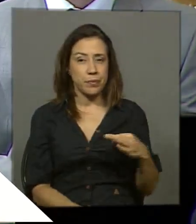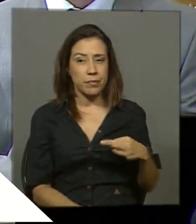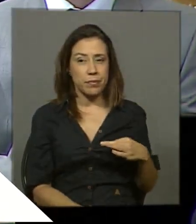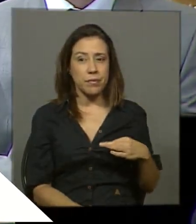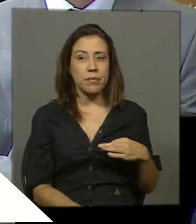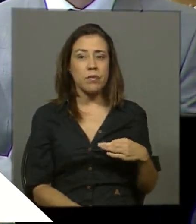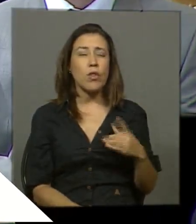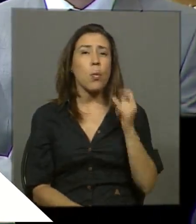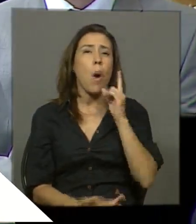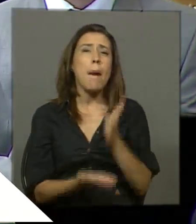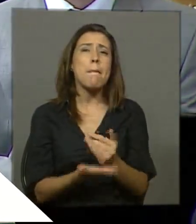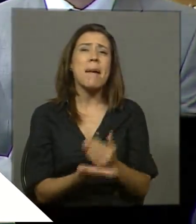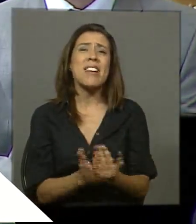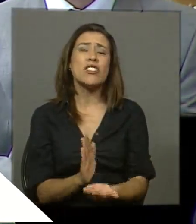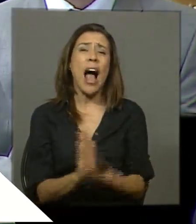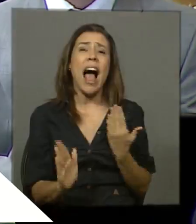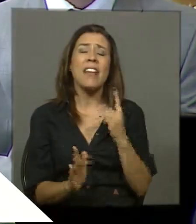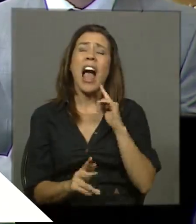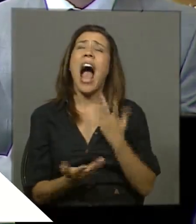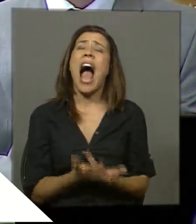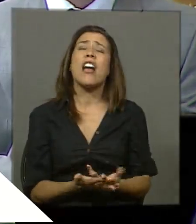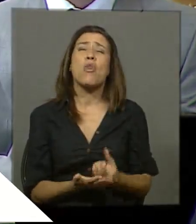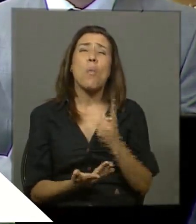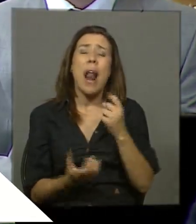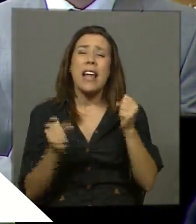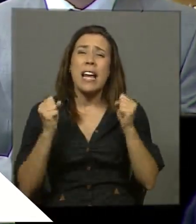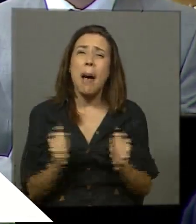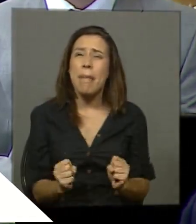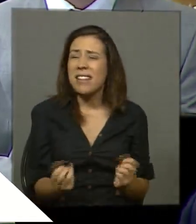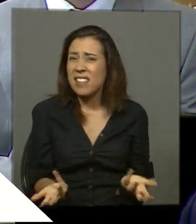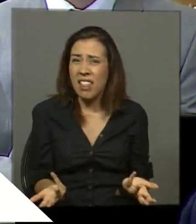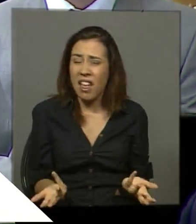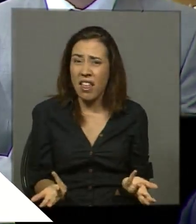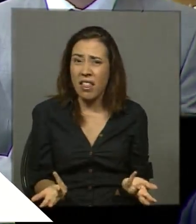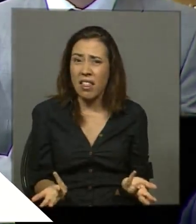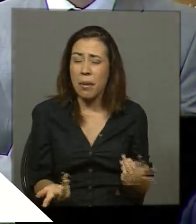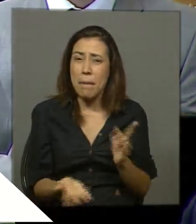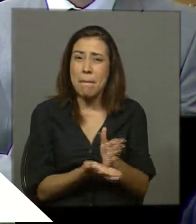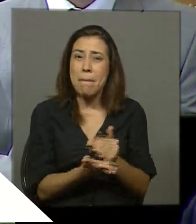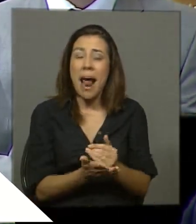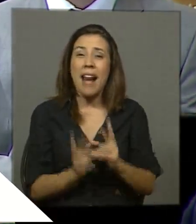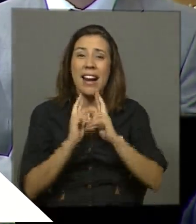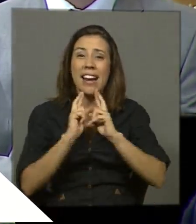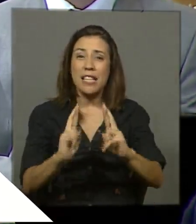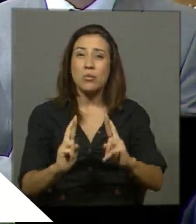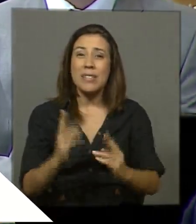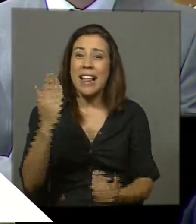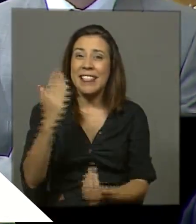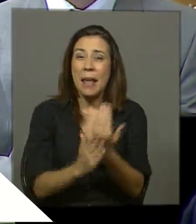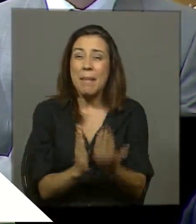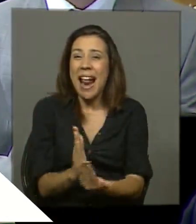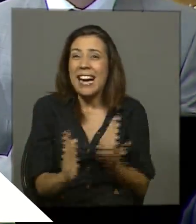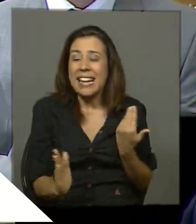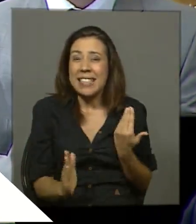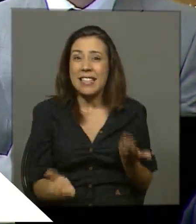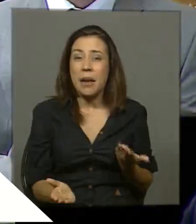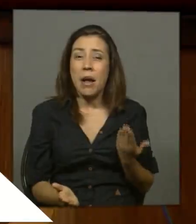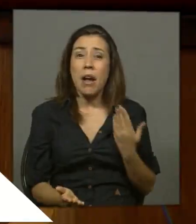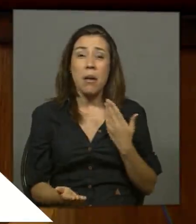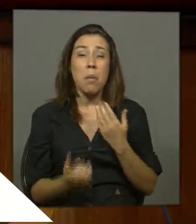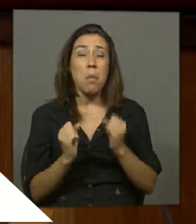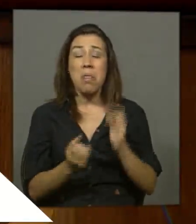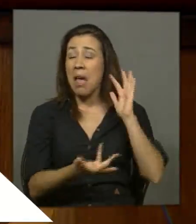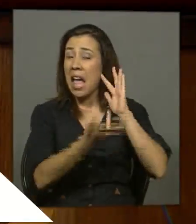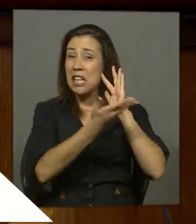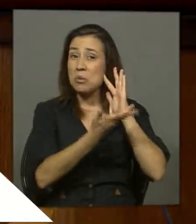qué preparación previa me hablan De qué capacidad para tener un plan de respuesta temprana cuando basta con